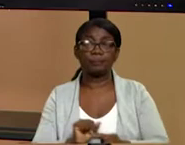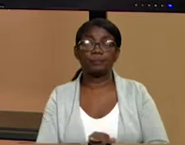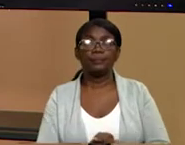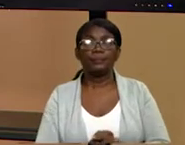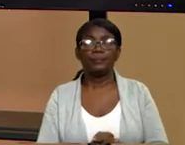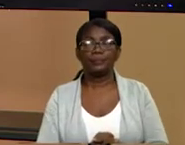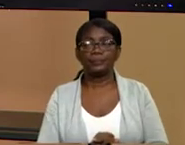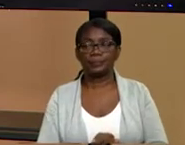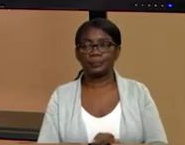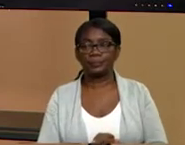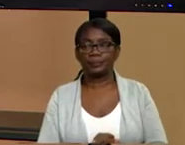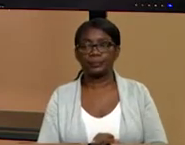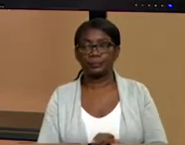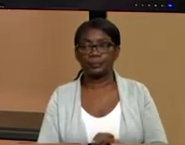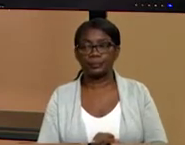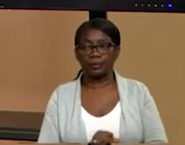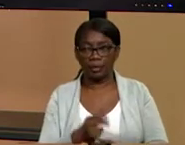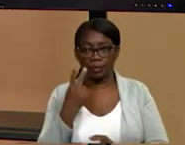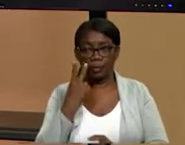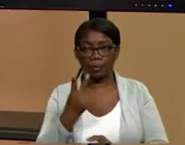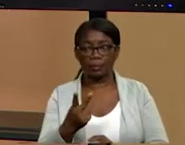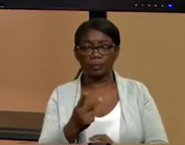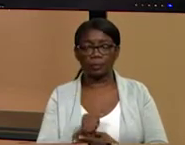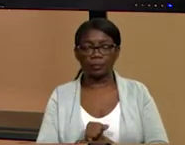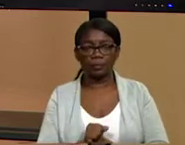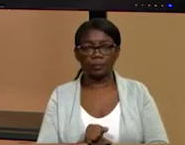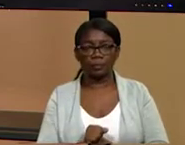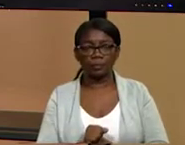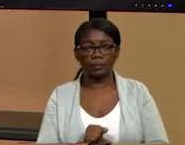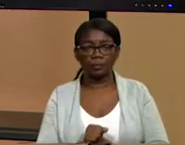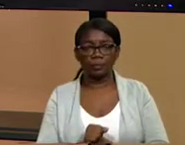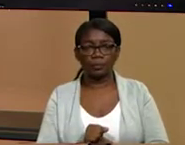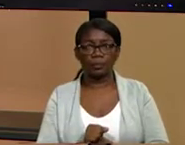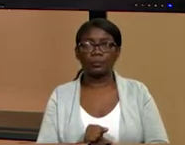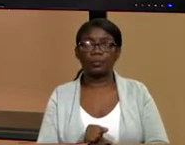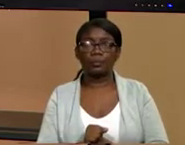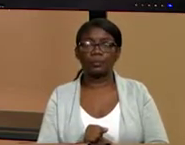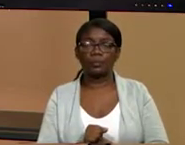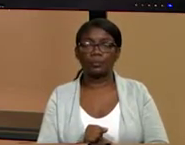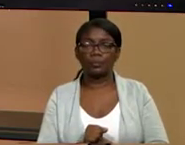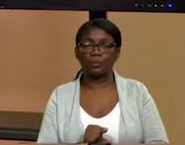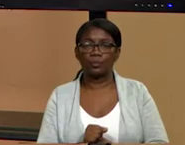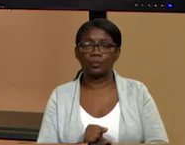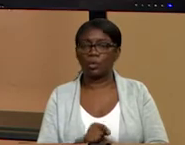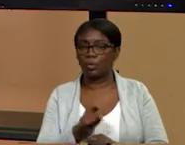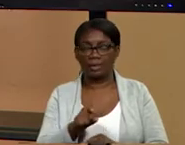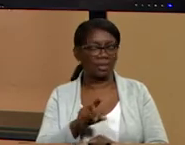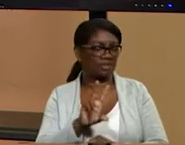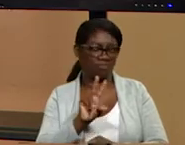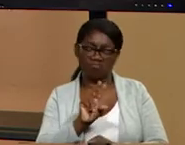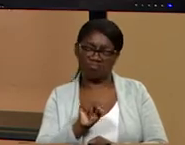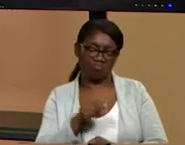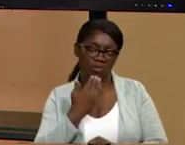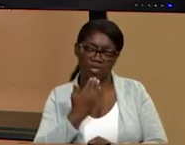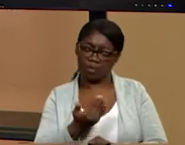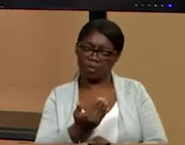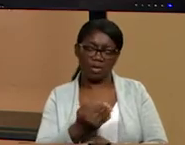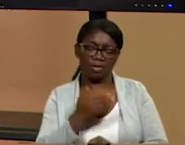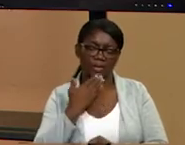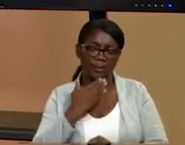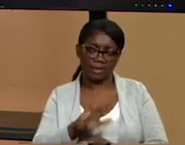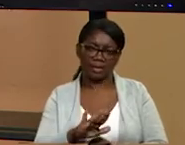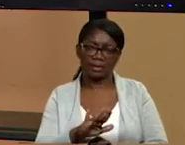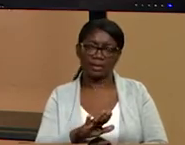en una identificación de que el dispositivo no está andando de manera correcta. Ya en algunos multímetros se puede